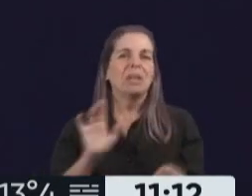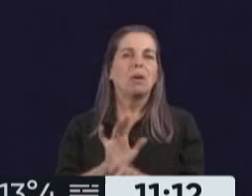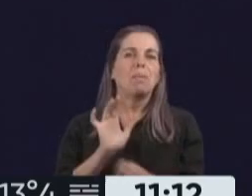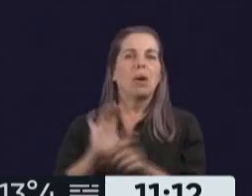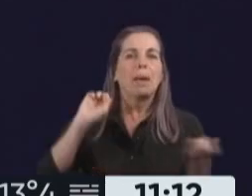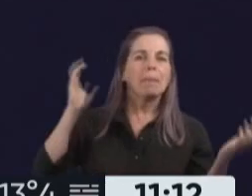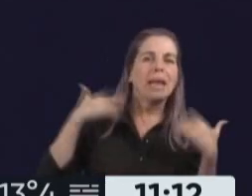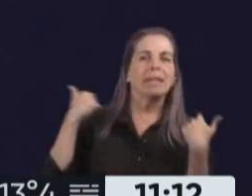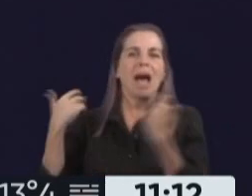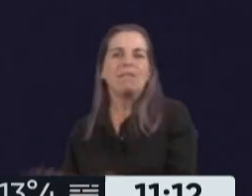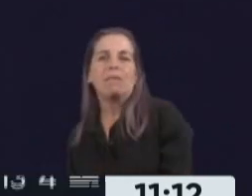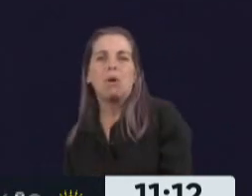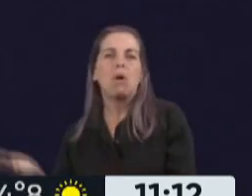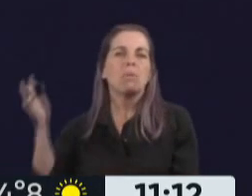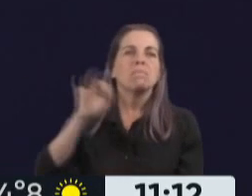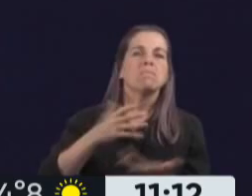la pelea o